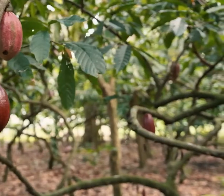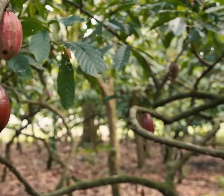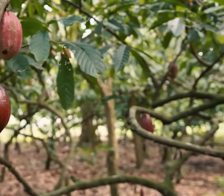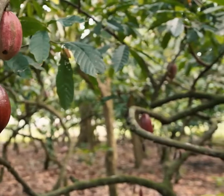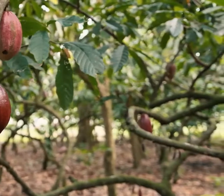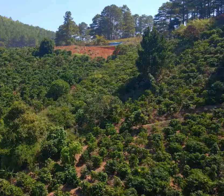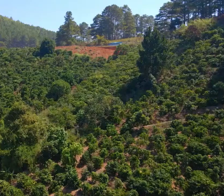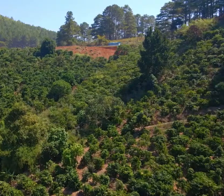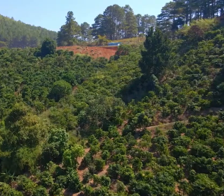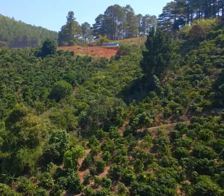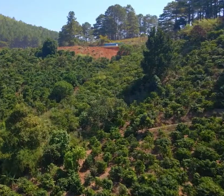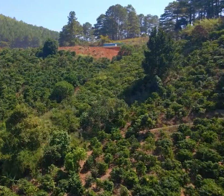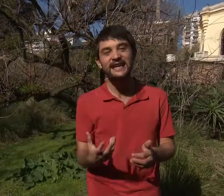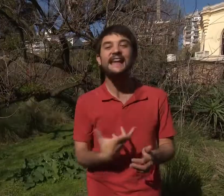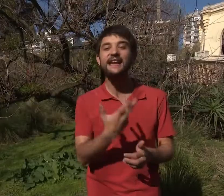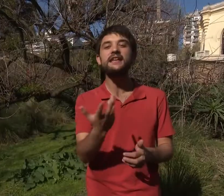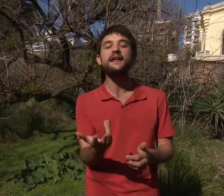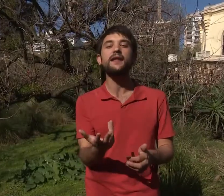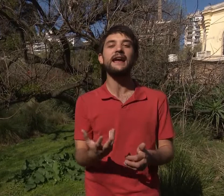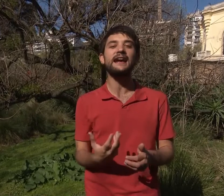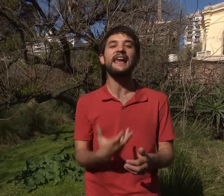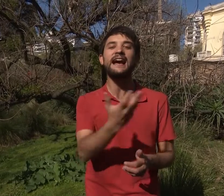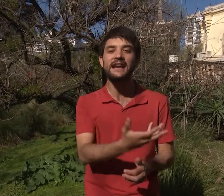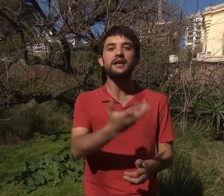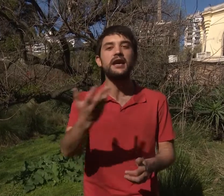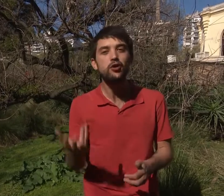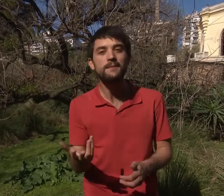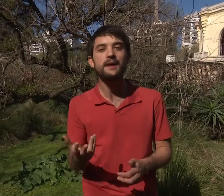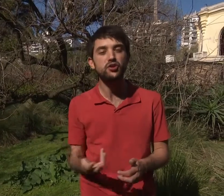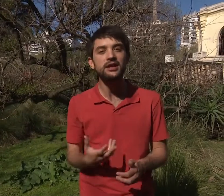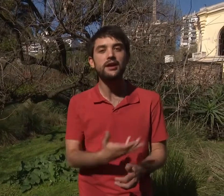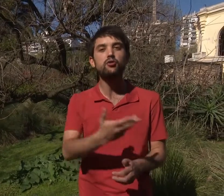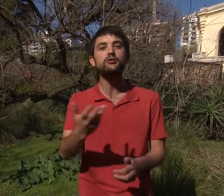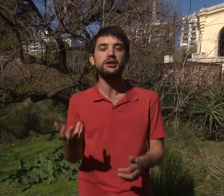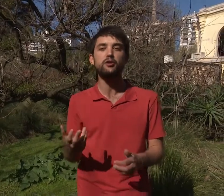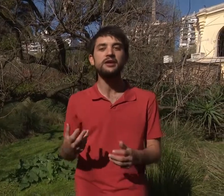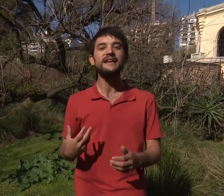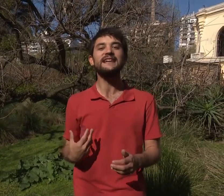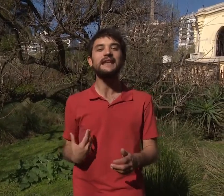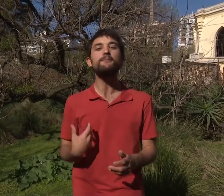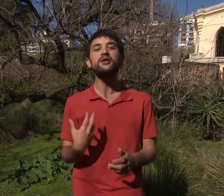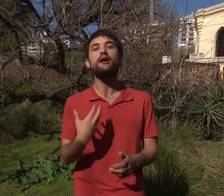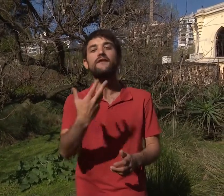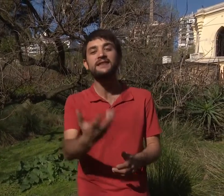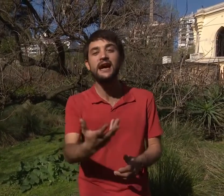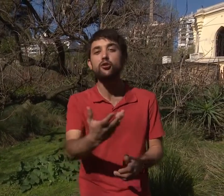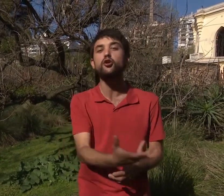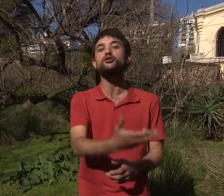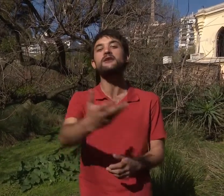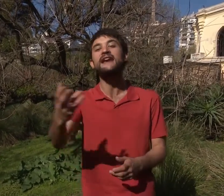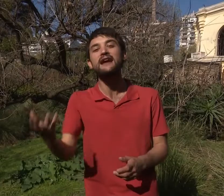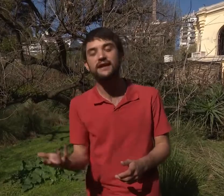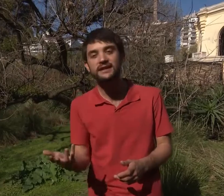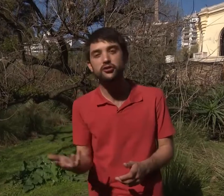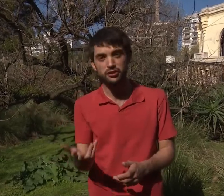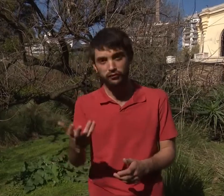Aquí estuvimos hablando sobre cultivos y la realidad es que la gran y enorme mayoría de los cultivos se están viendo afectados o